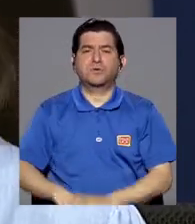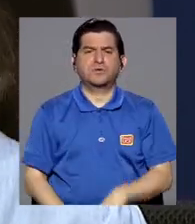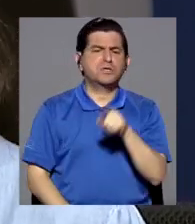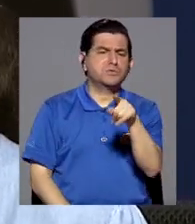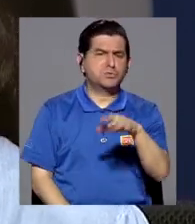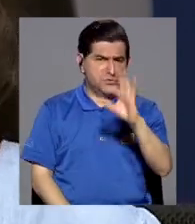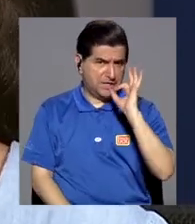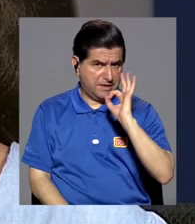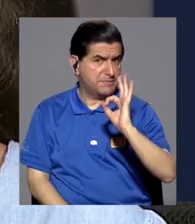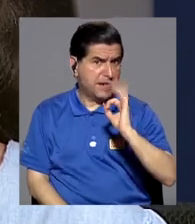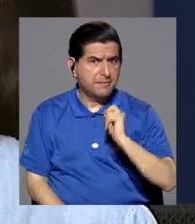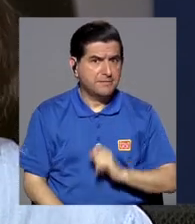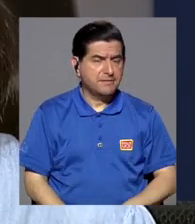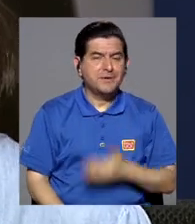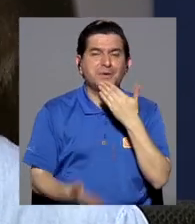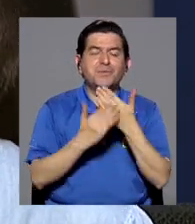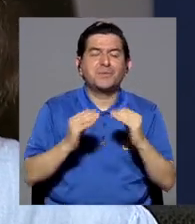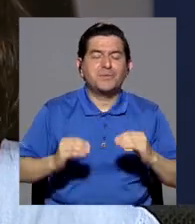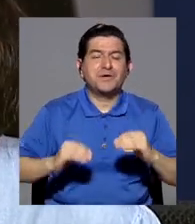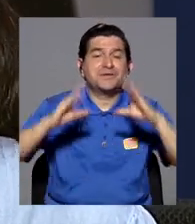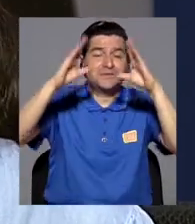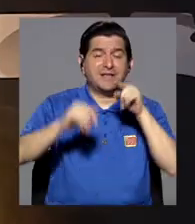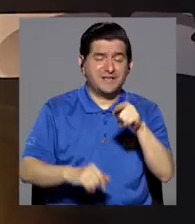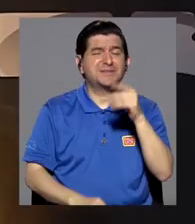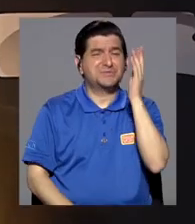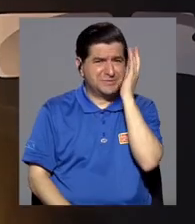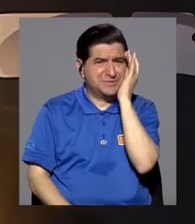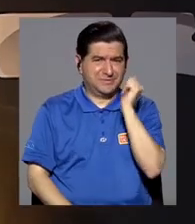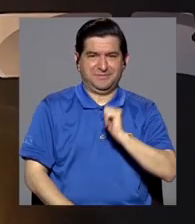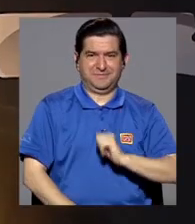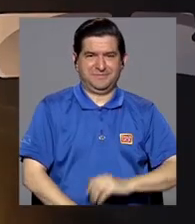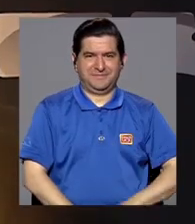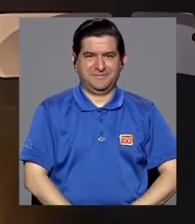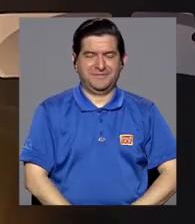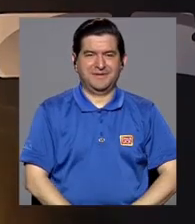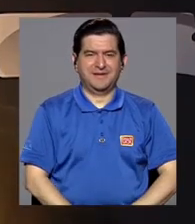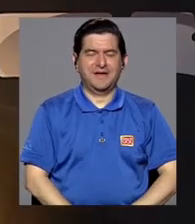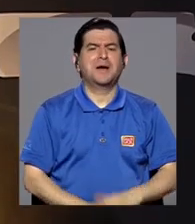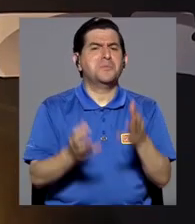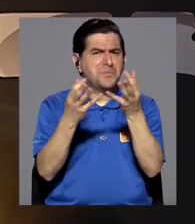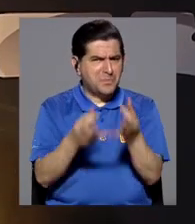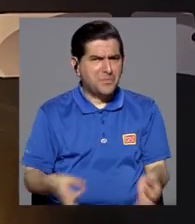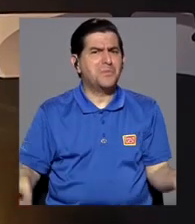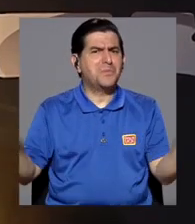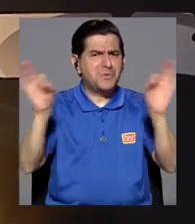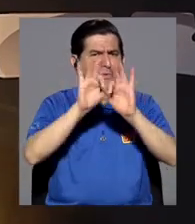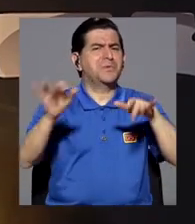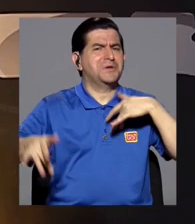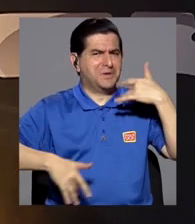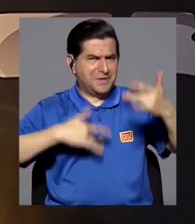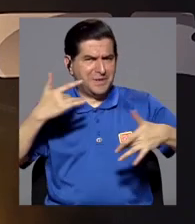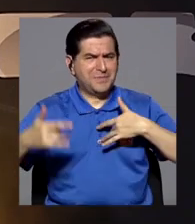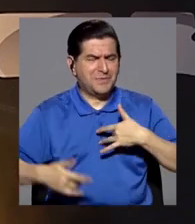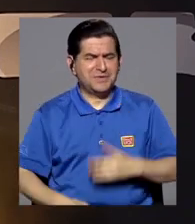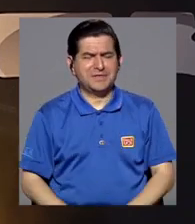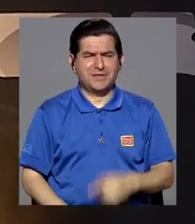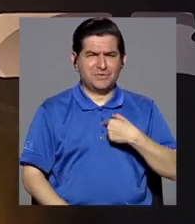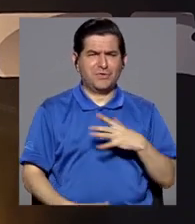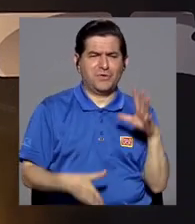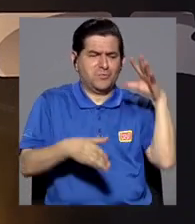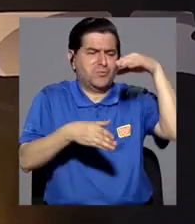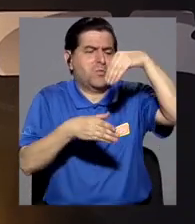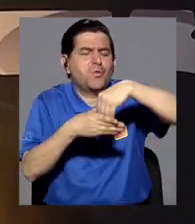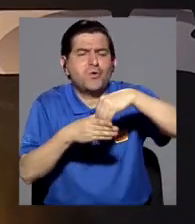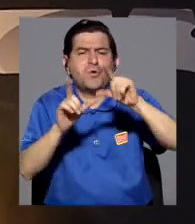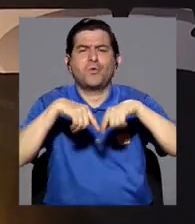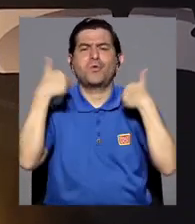como estas buenos días me preocupadas es importante ese sentimiento de pertenencia al